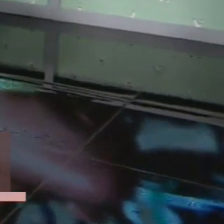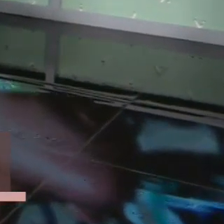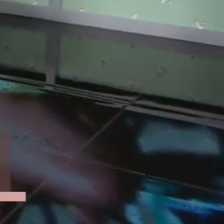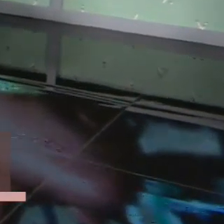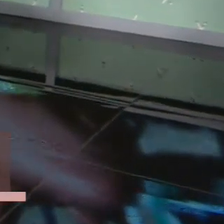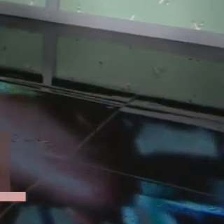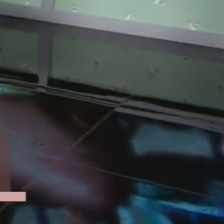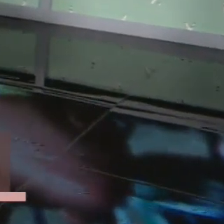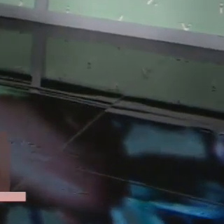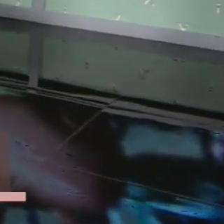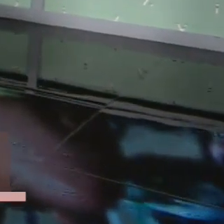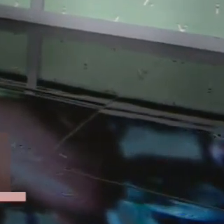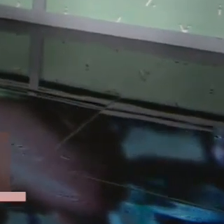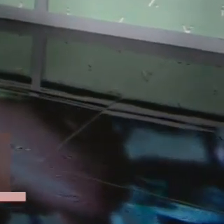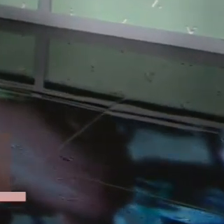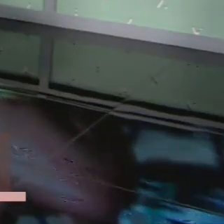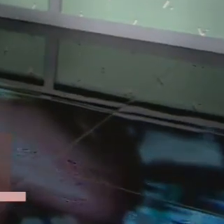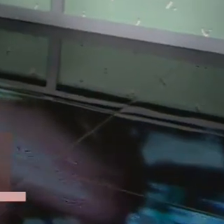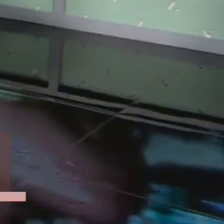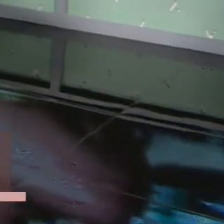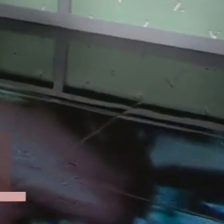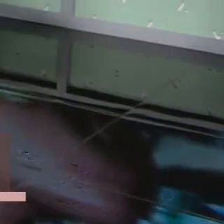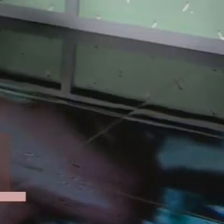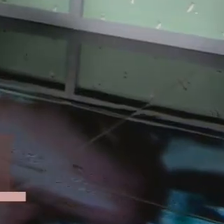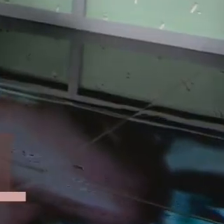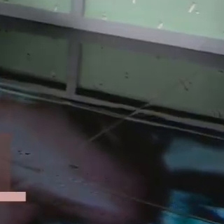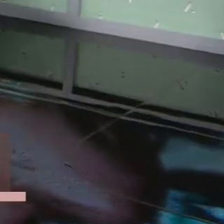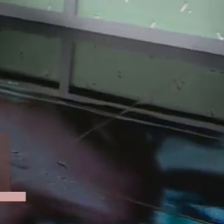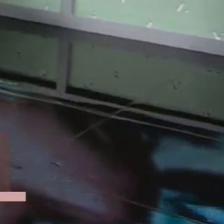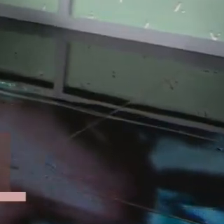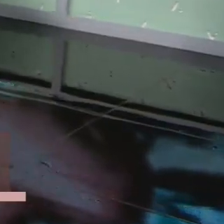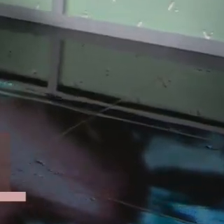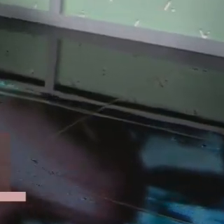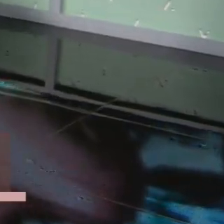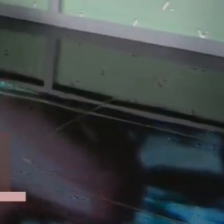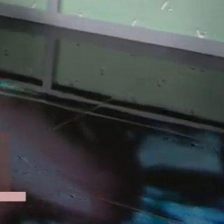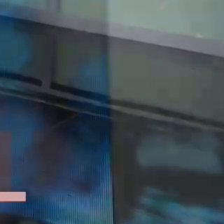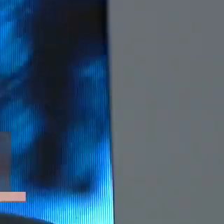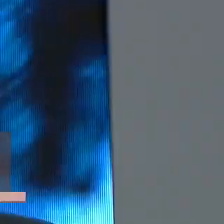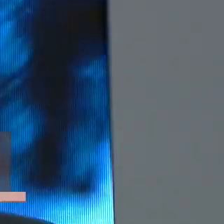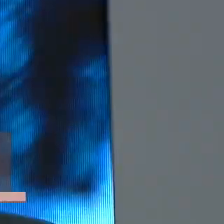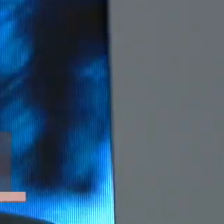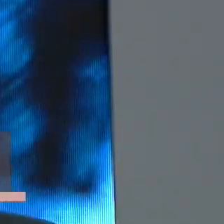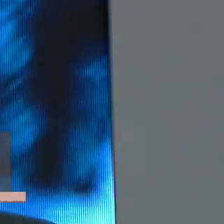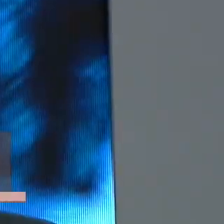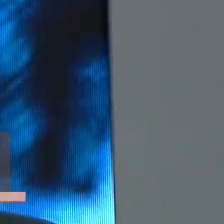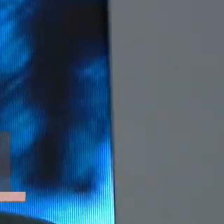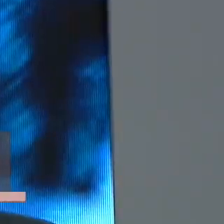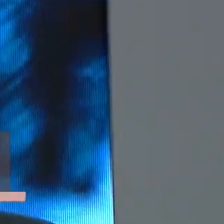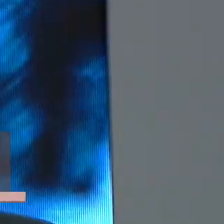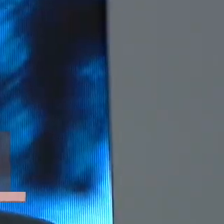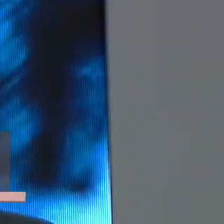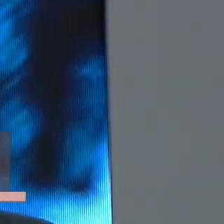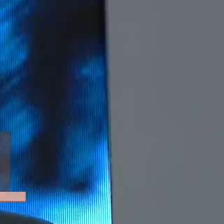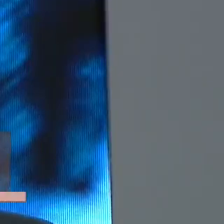en el horario. Y hay, con respecto a los datos que decía Josema, por ejemplo, ¿hay una línea directa entre cáncer de